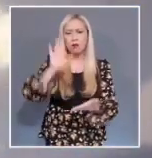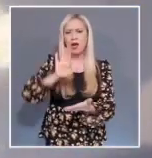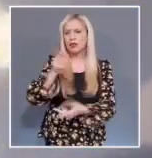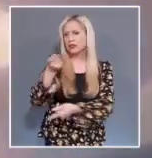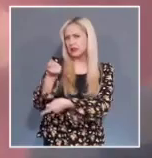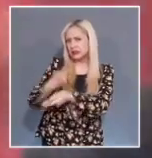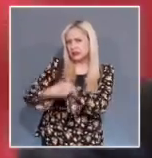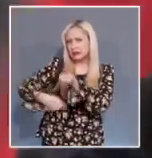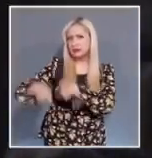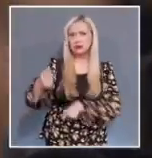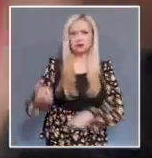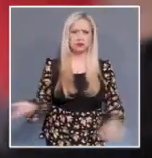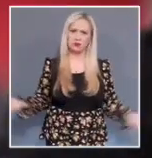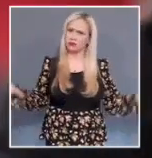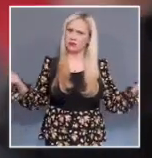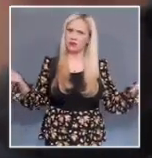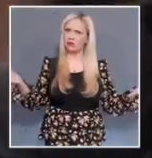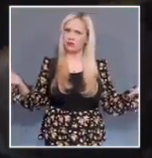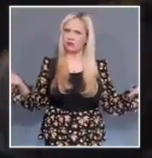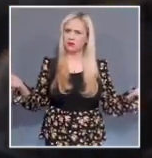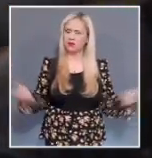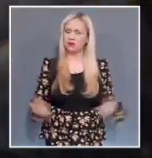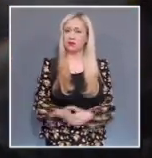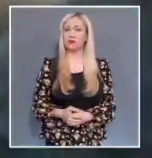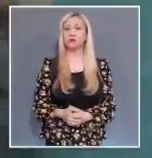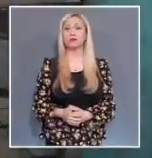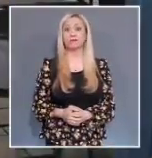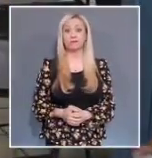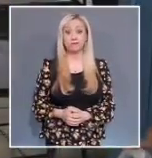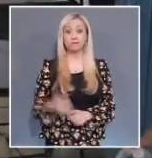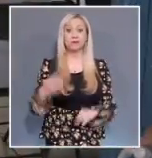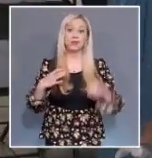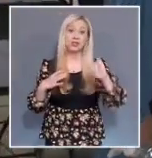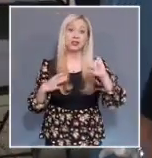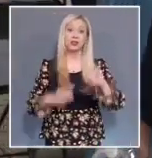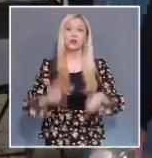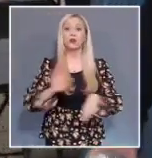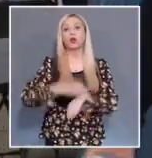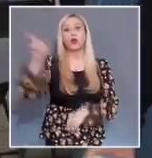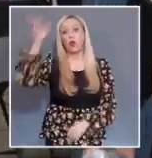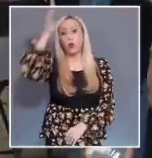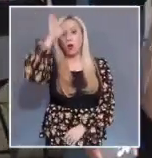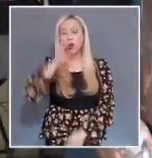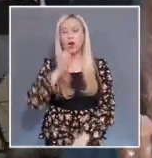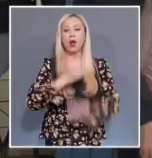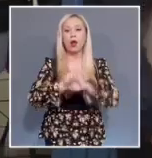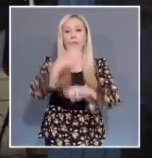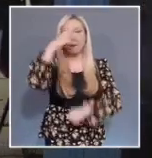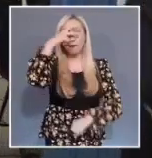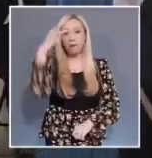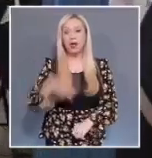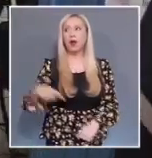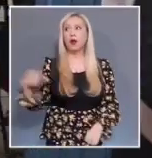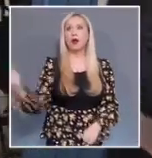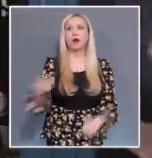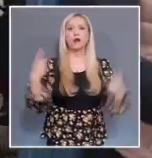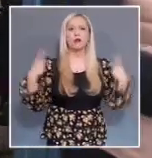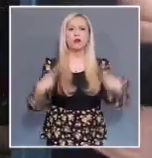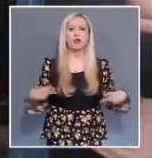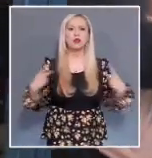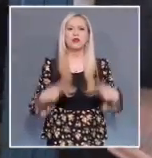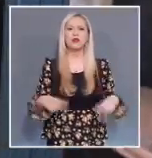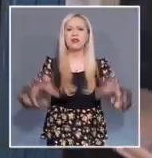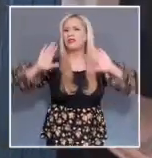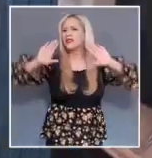del Tribunal Electoral destacó que de cara a los procesos en Coahuila y Estado de México, los ciudadanos exigen independencia e